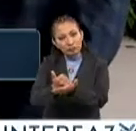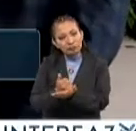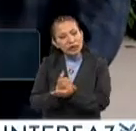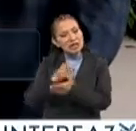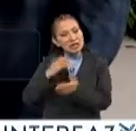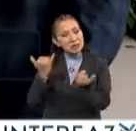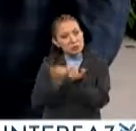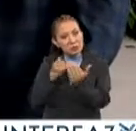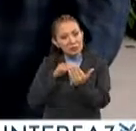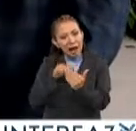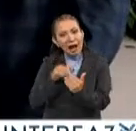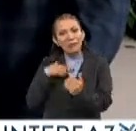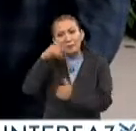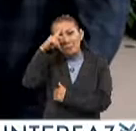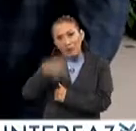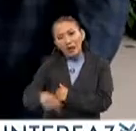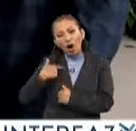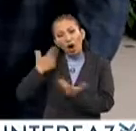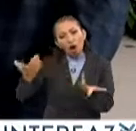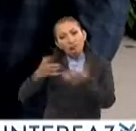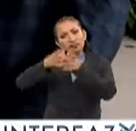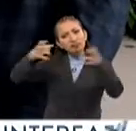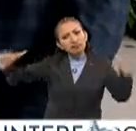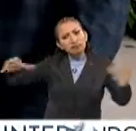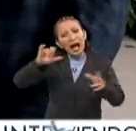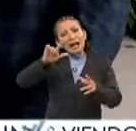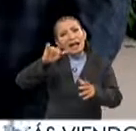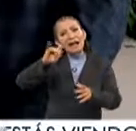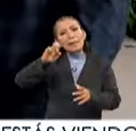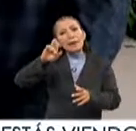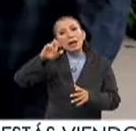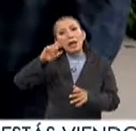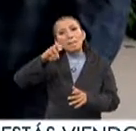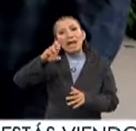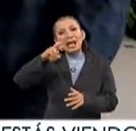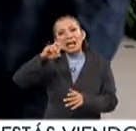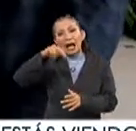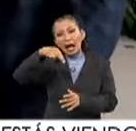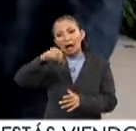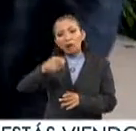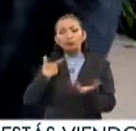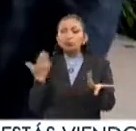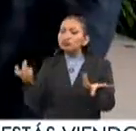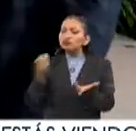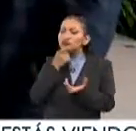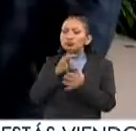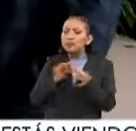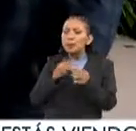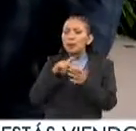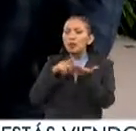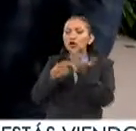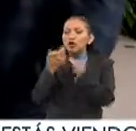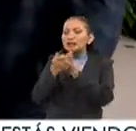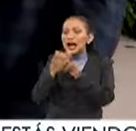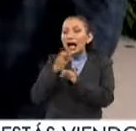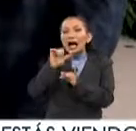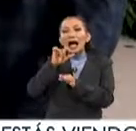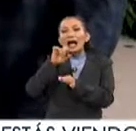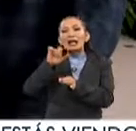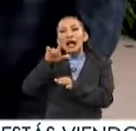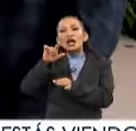mexicanos y toda la inmensa sintonía que tiene el canal iberoamericano. Cuéntanos un poco sobre los proyectos actuales de canal